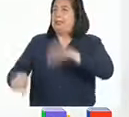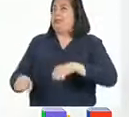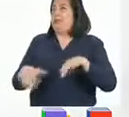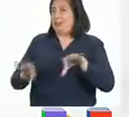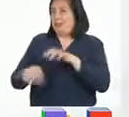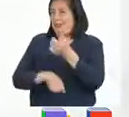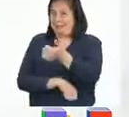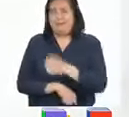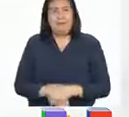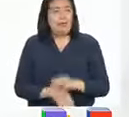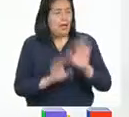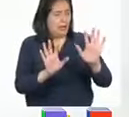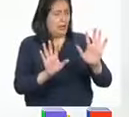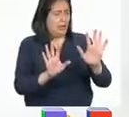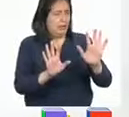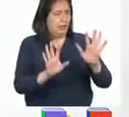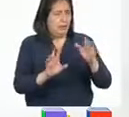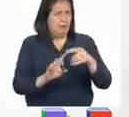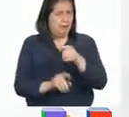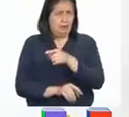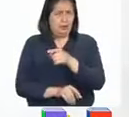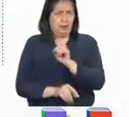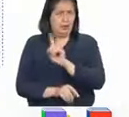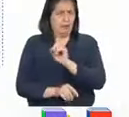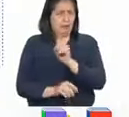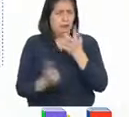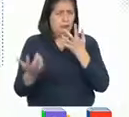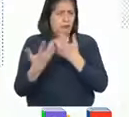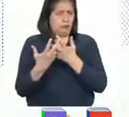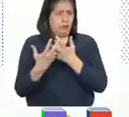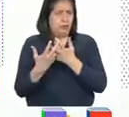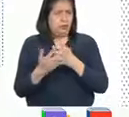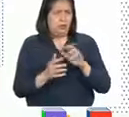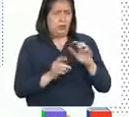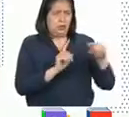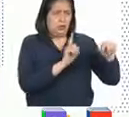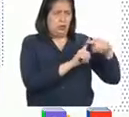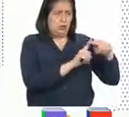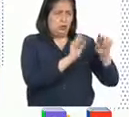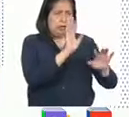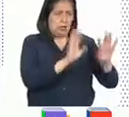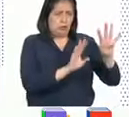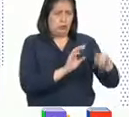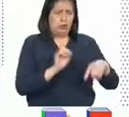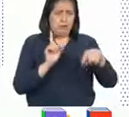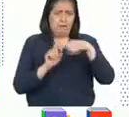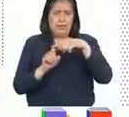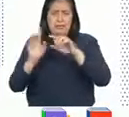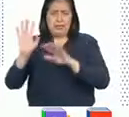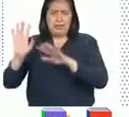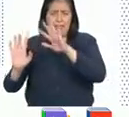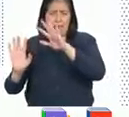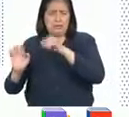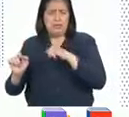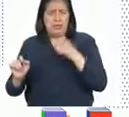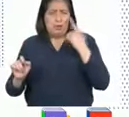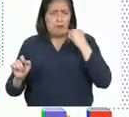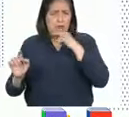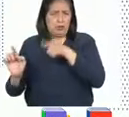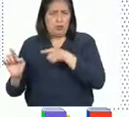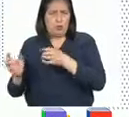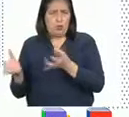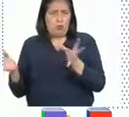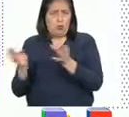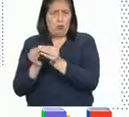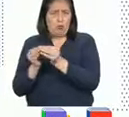logré! Pero alto, aquí hay algo que no cuadra. Si sumo los 14 millones de varones con los 15 millones de mujeres, me